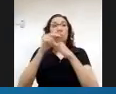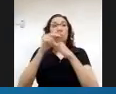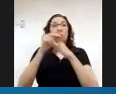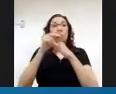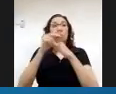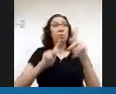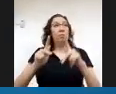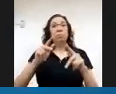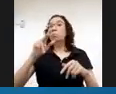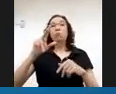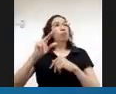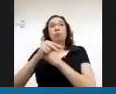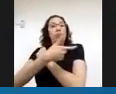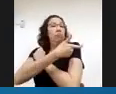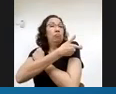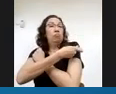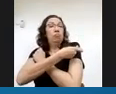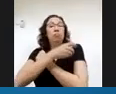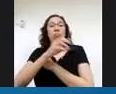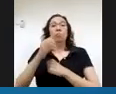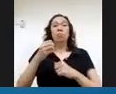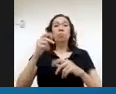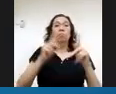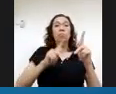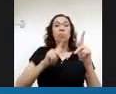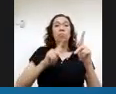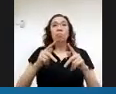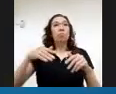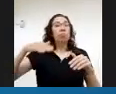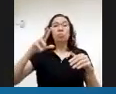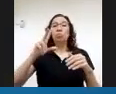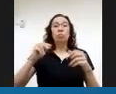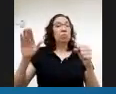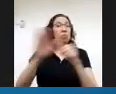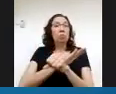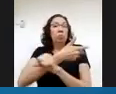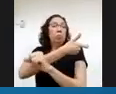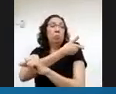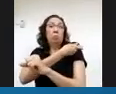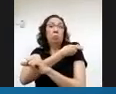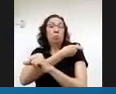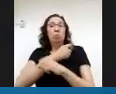no vacunadas o en personas con esquemas incompletos de vacunación.